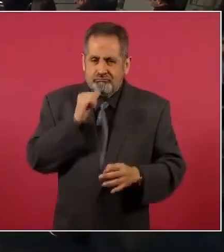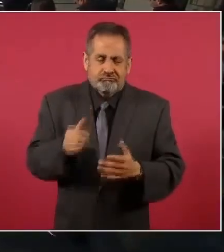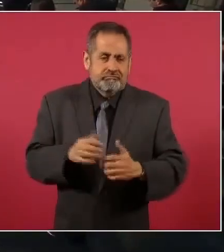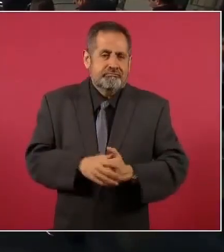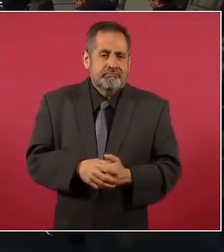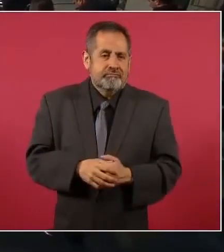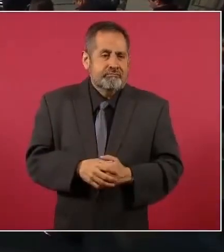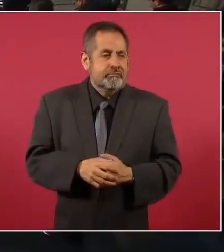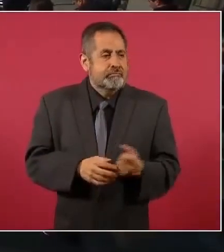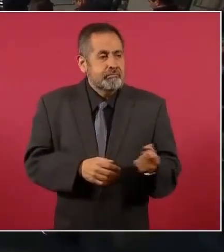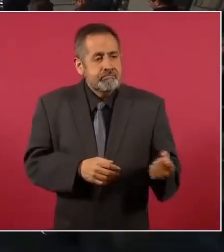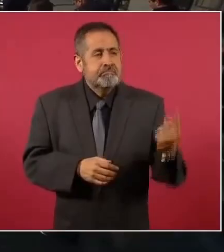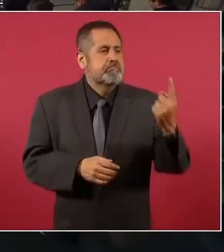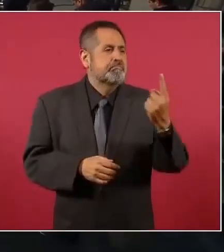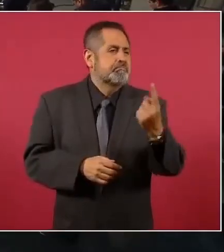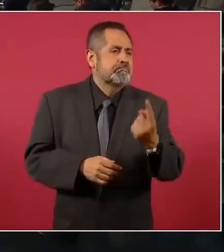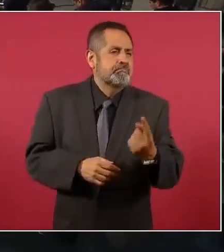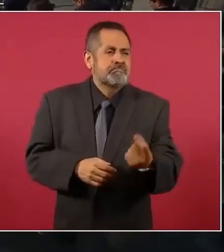es la excepción.